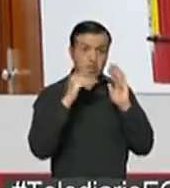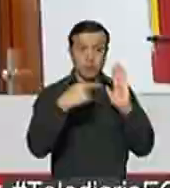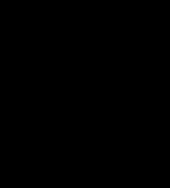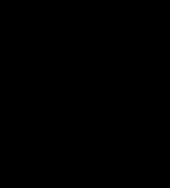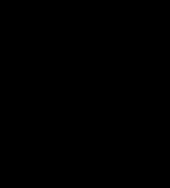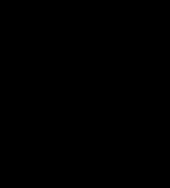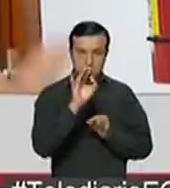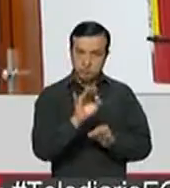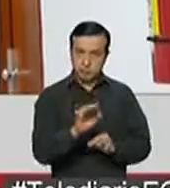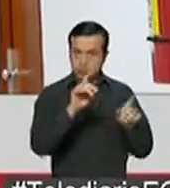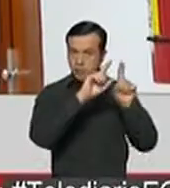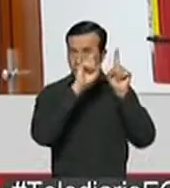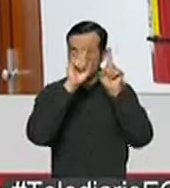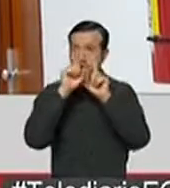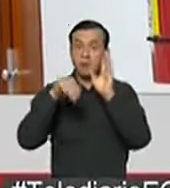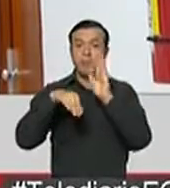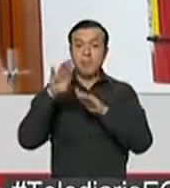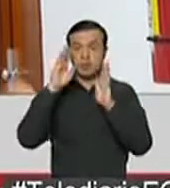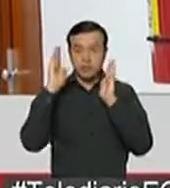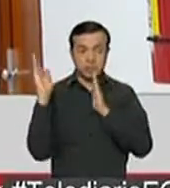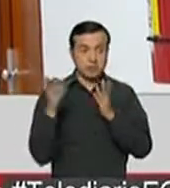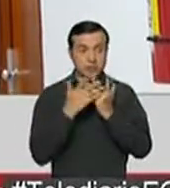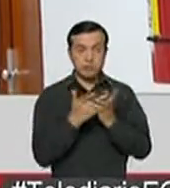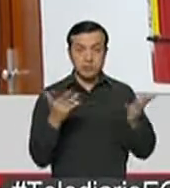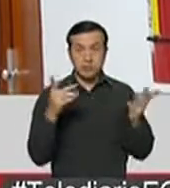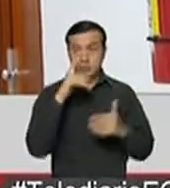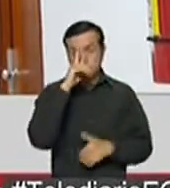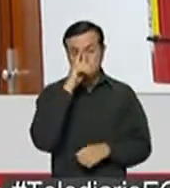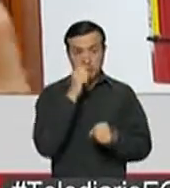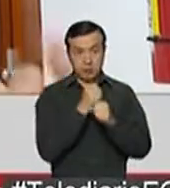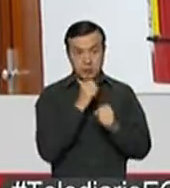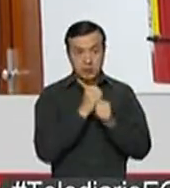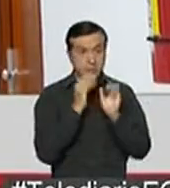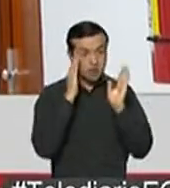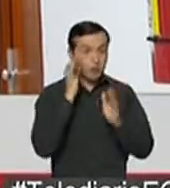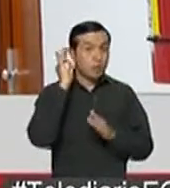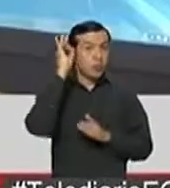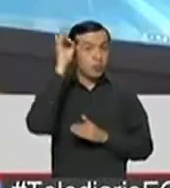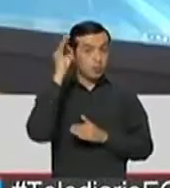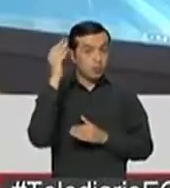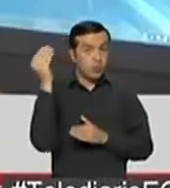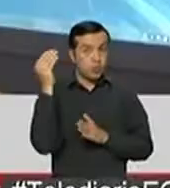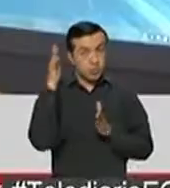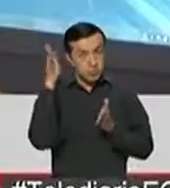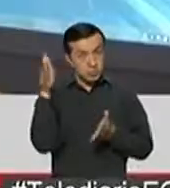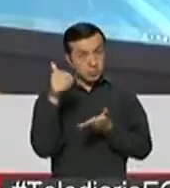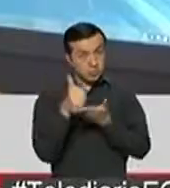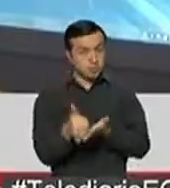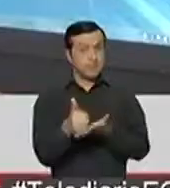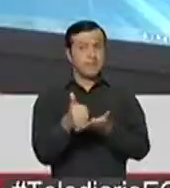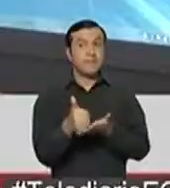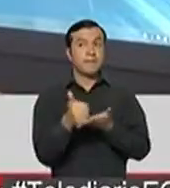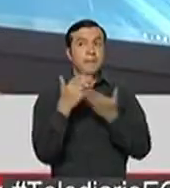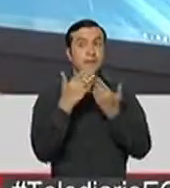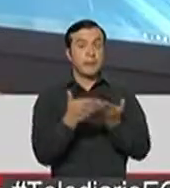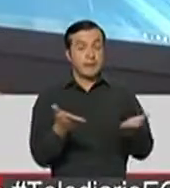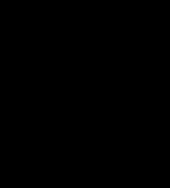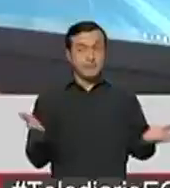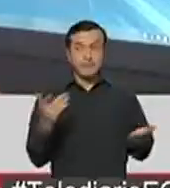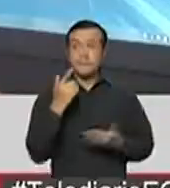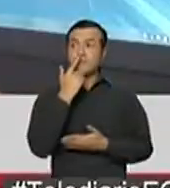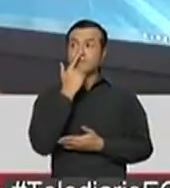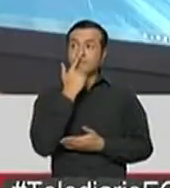por parte de empresarios, mayor atención a los empleados y a futuras generaciones. Lo interesante de esto en realidad es